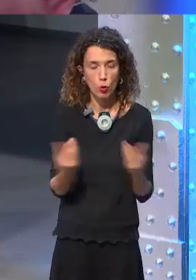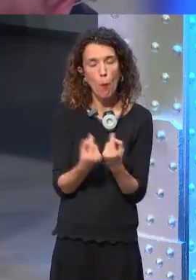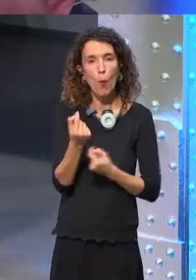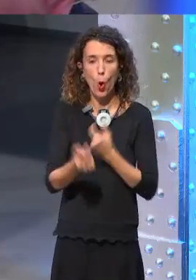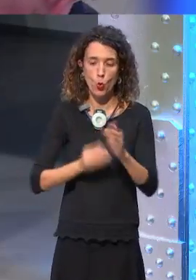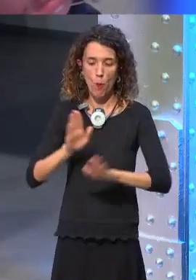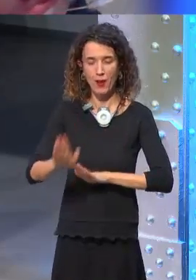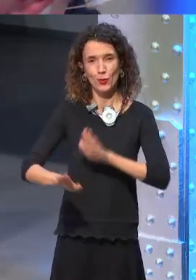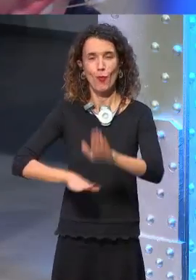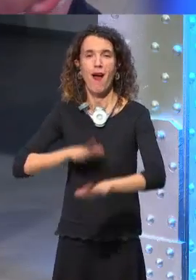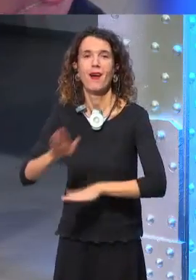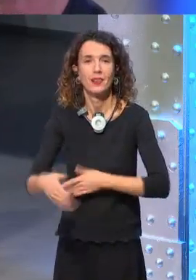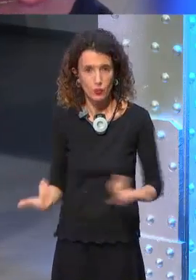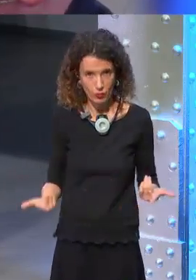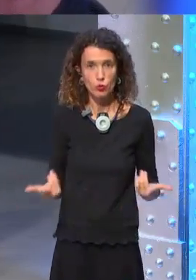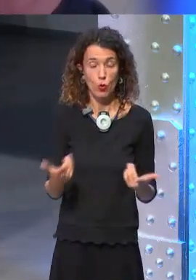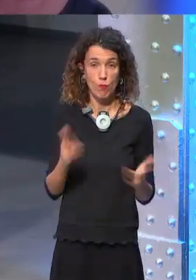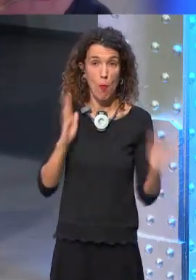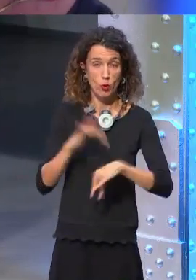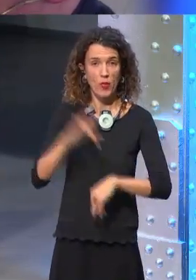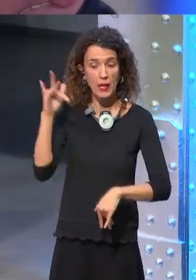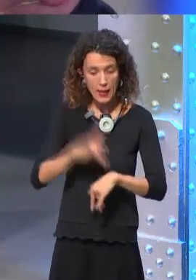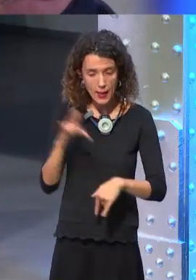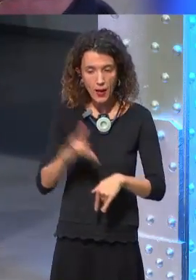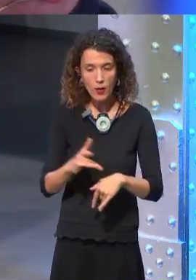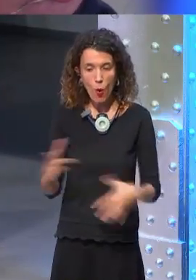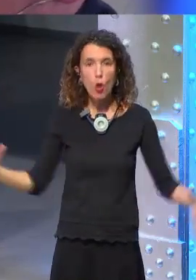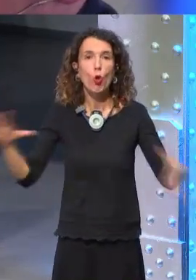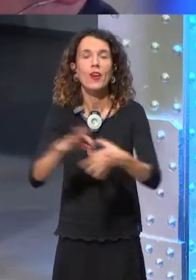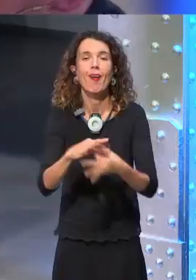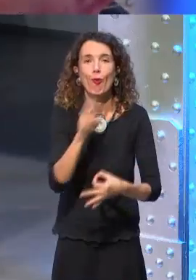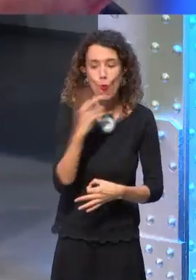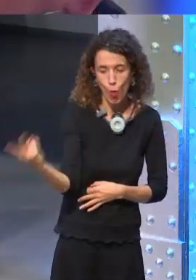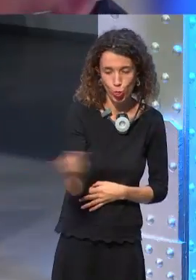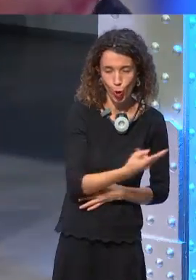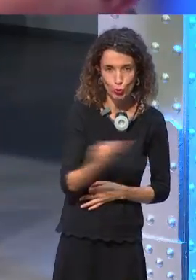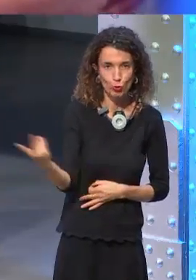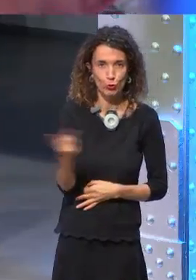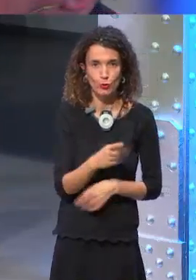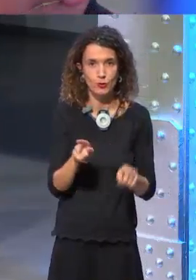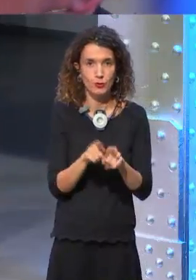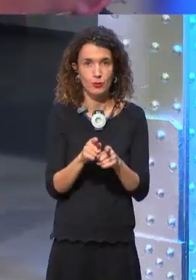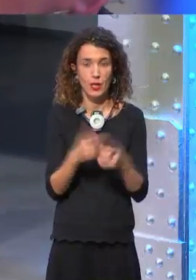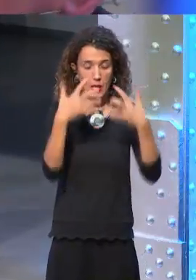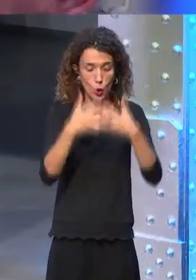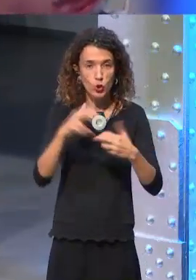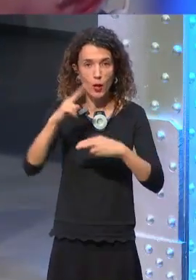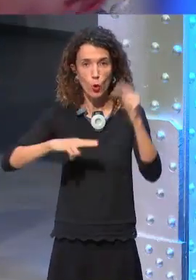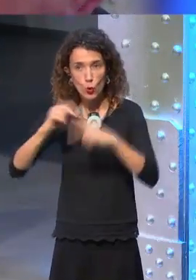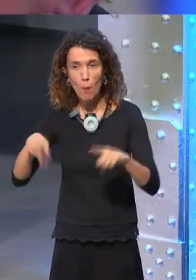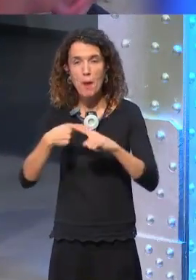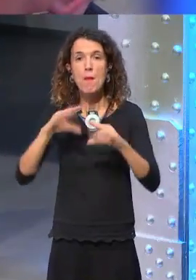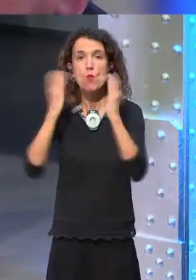pasitos, con pequeños pasos en esta era digital y cómo podemos conectar directamente esto con la industria de construcción